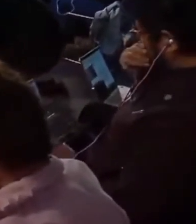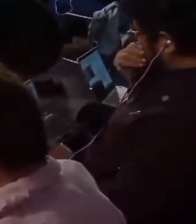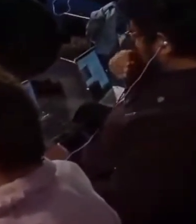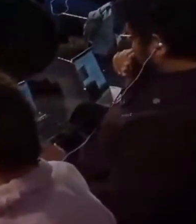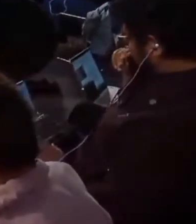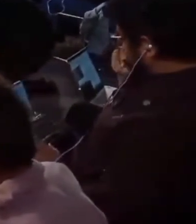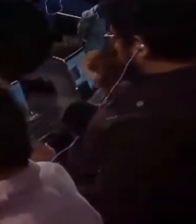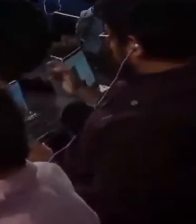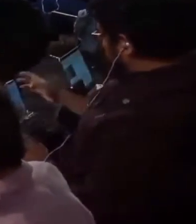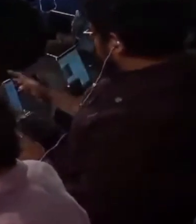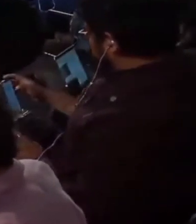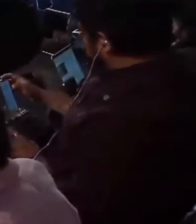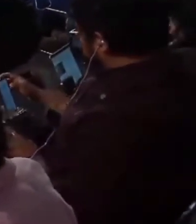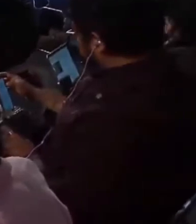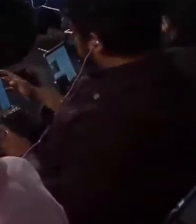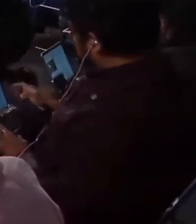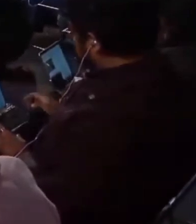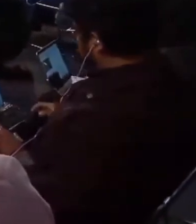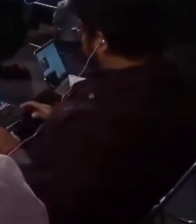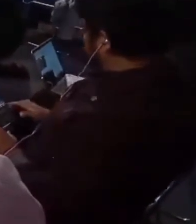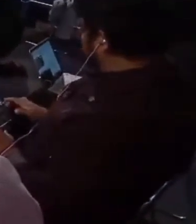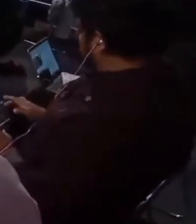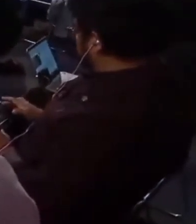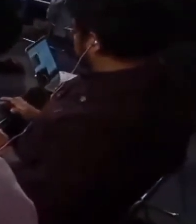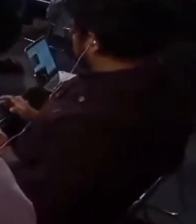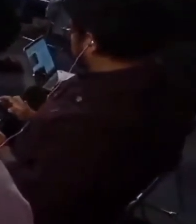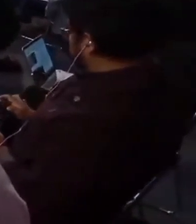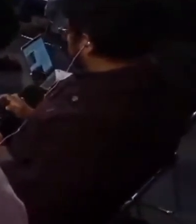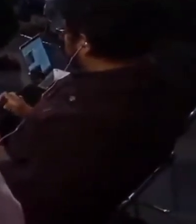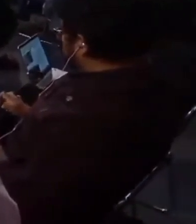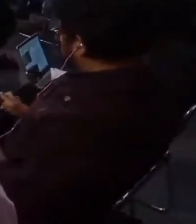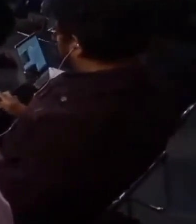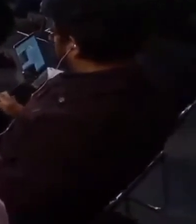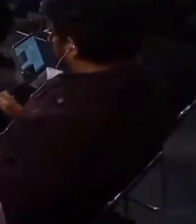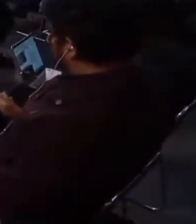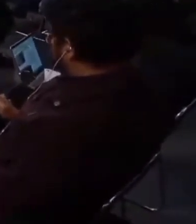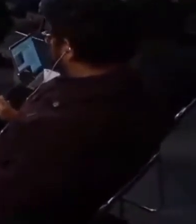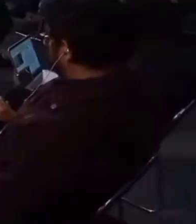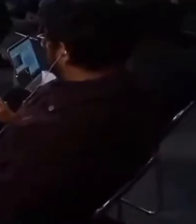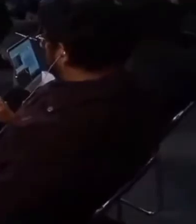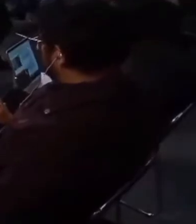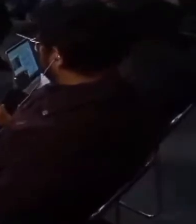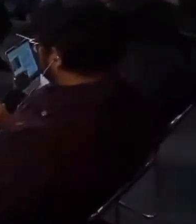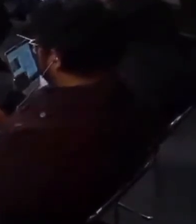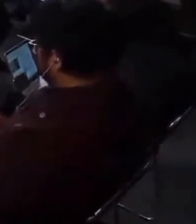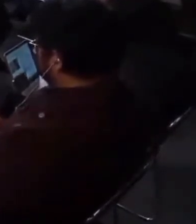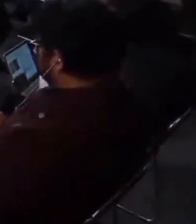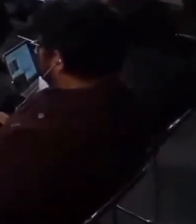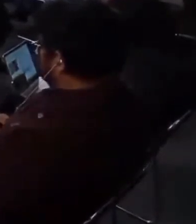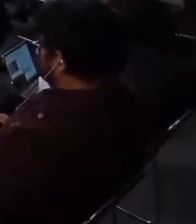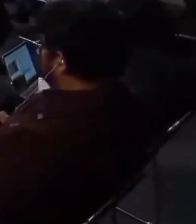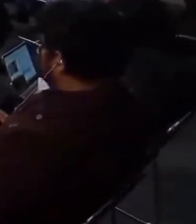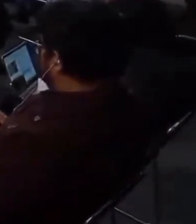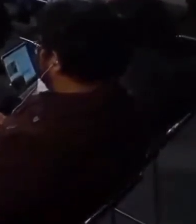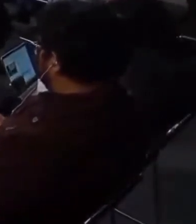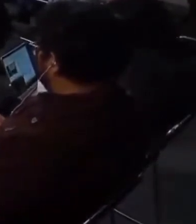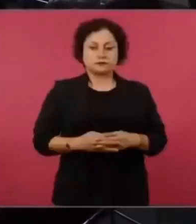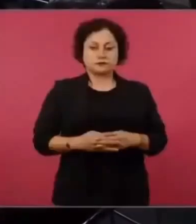Y desde luego hubieron pérdidas de vidas humanas.